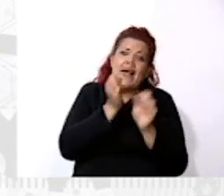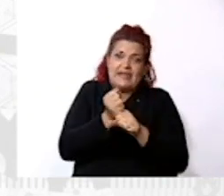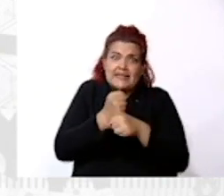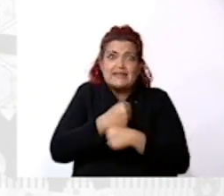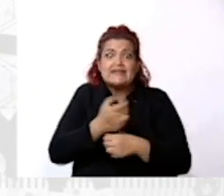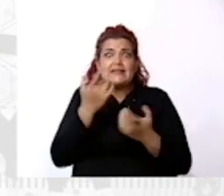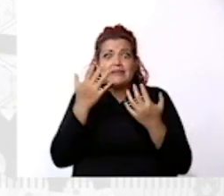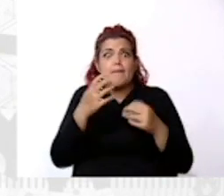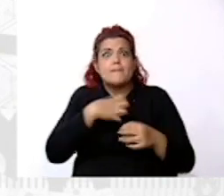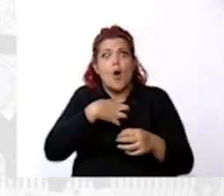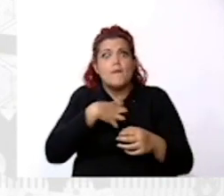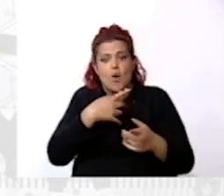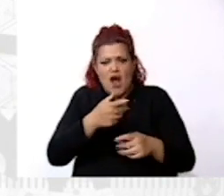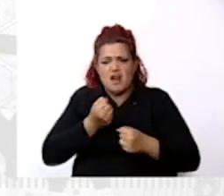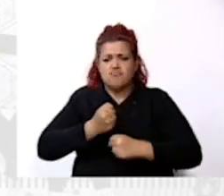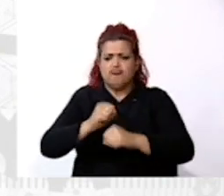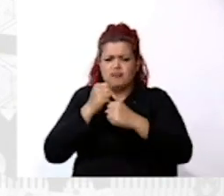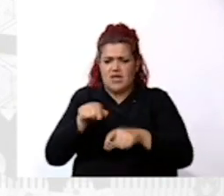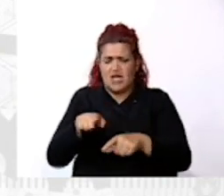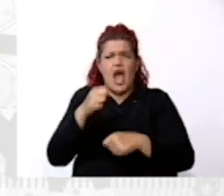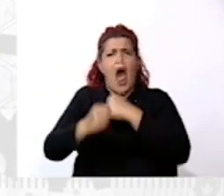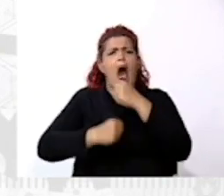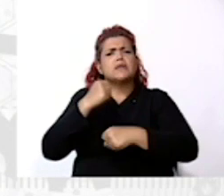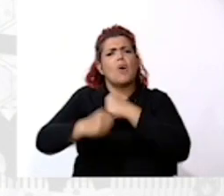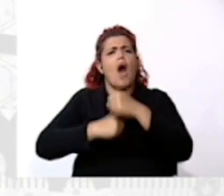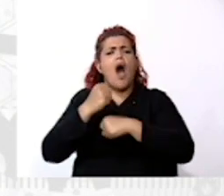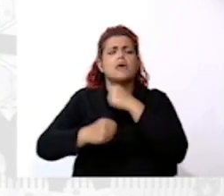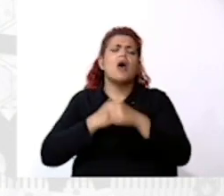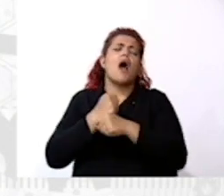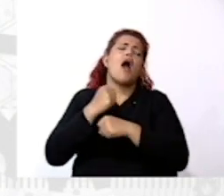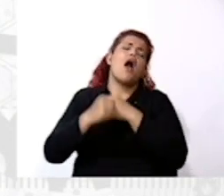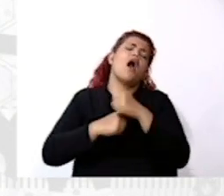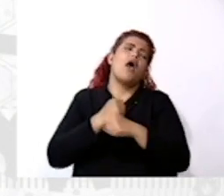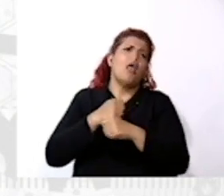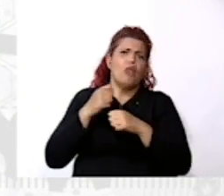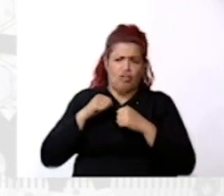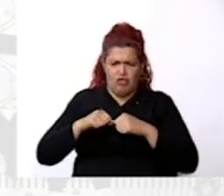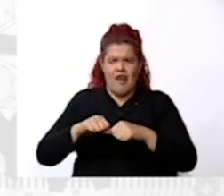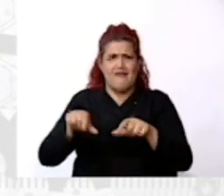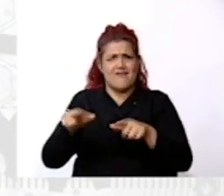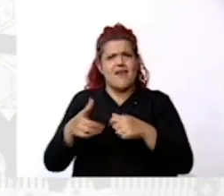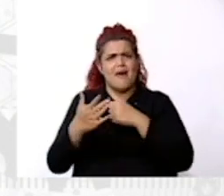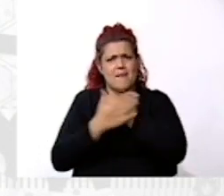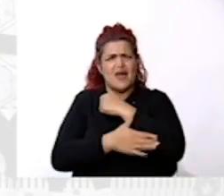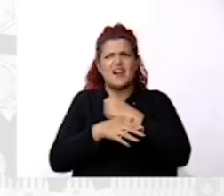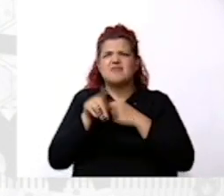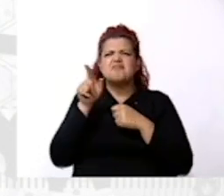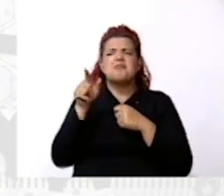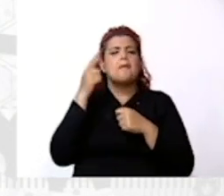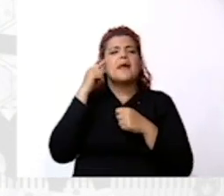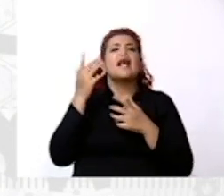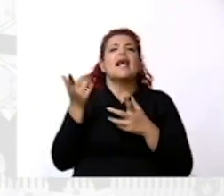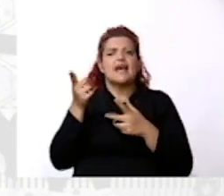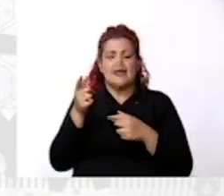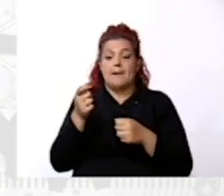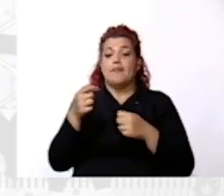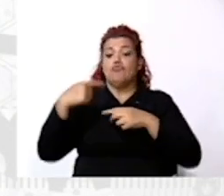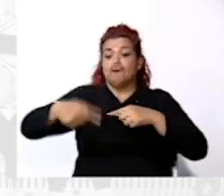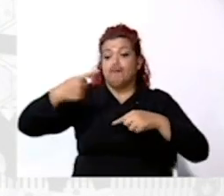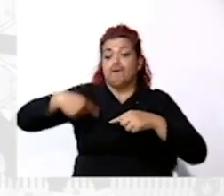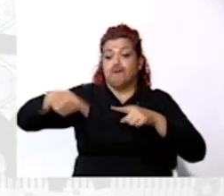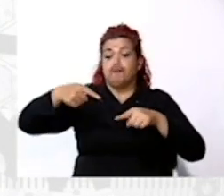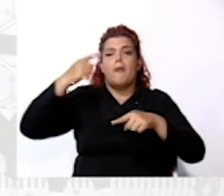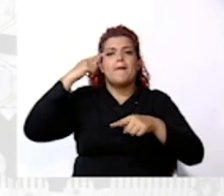me la hizo hace muchos años y todavía la tengo. Bueno, este es un torno de ebanistería.